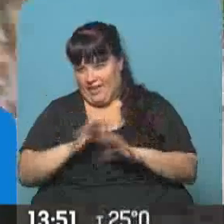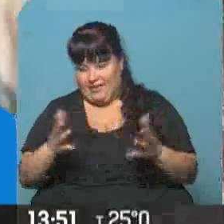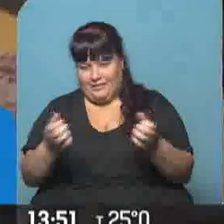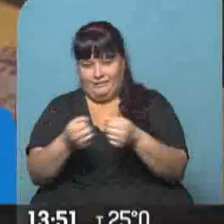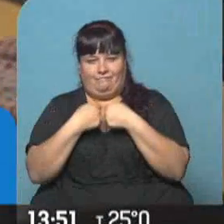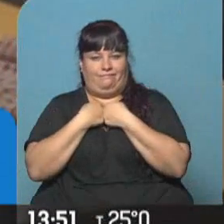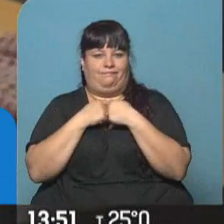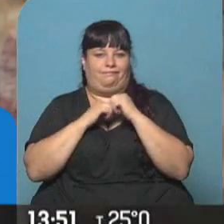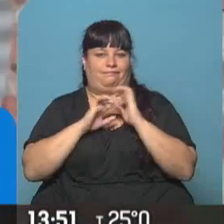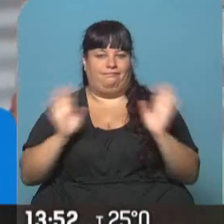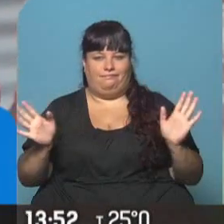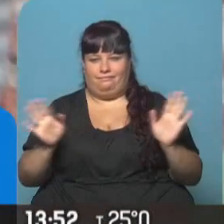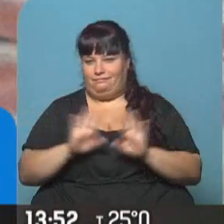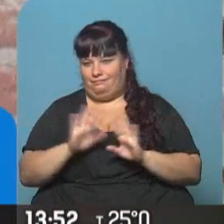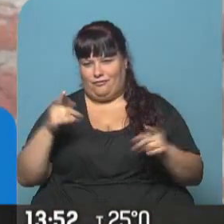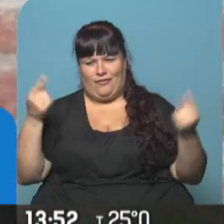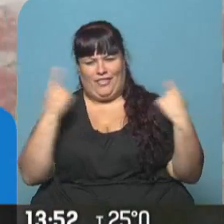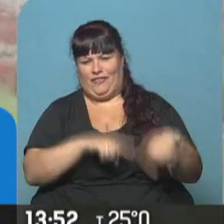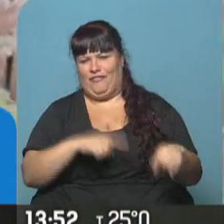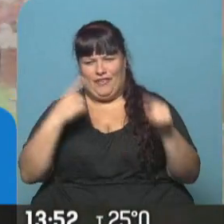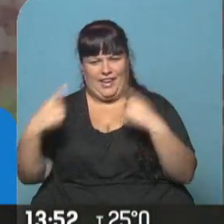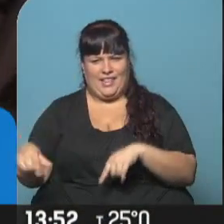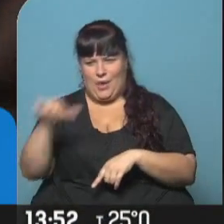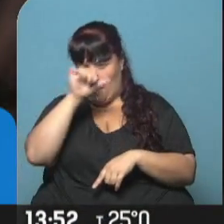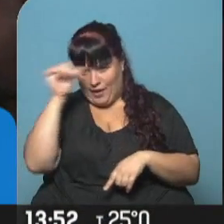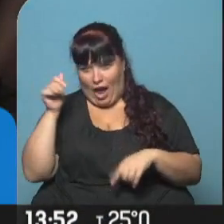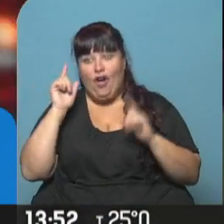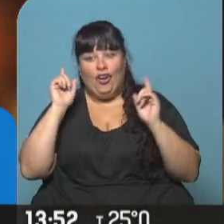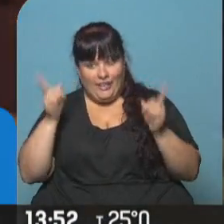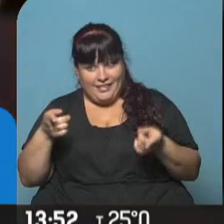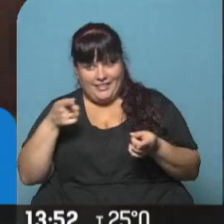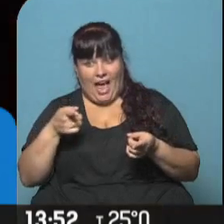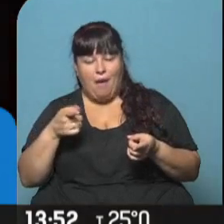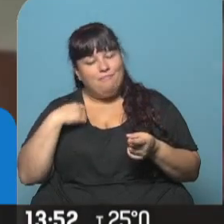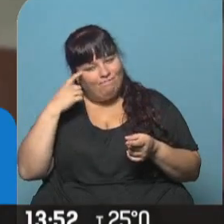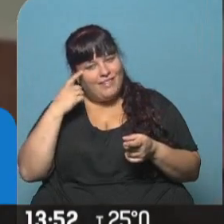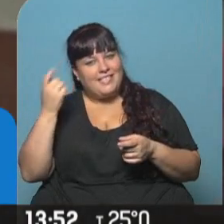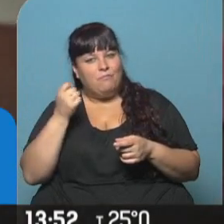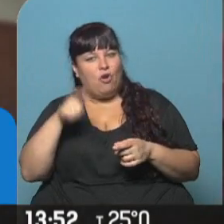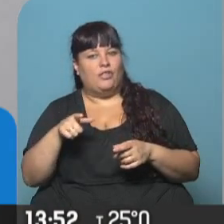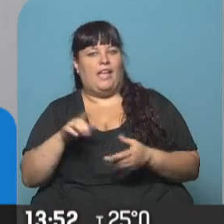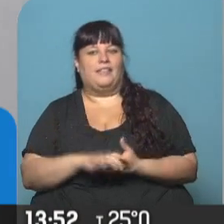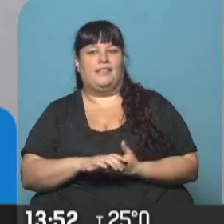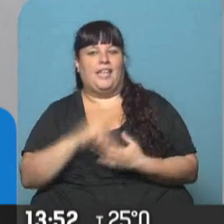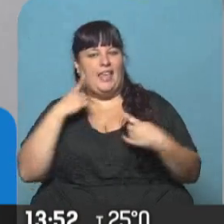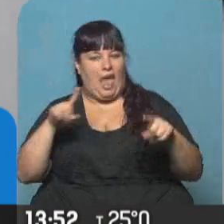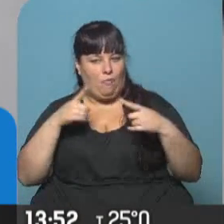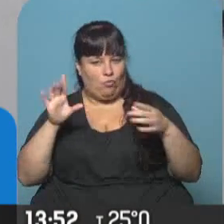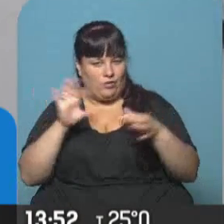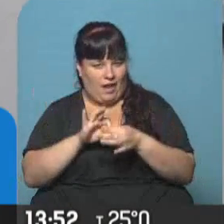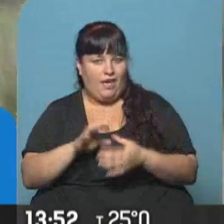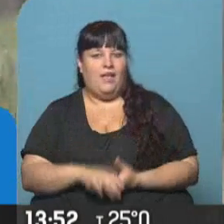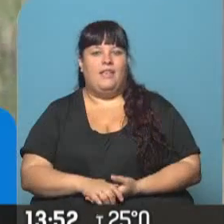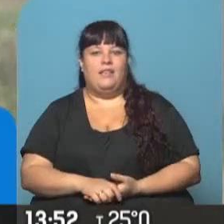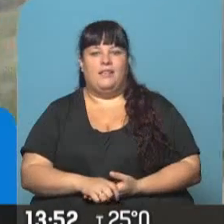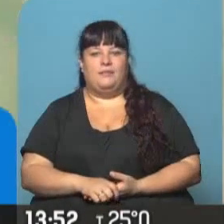retracción totalmente opuesta, y eso también creo que influye en la música,